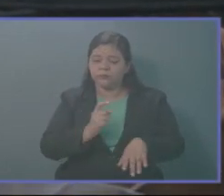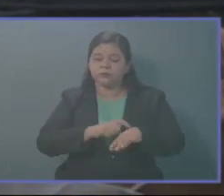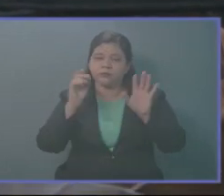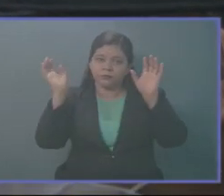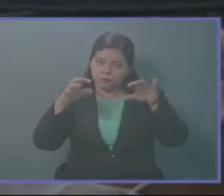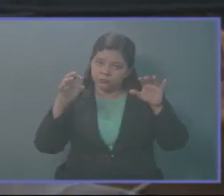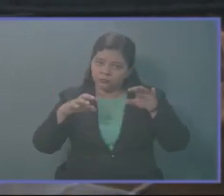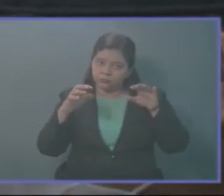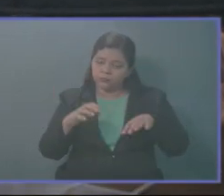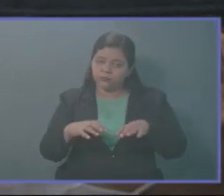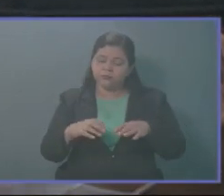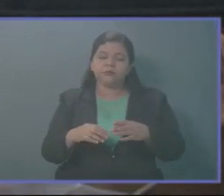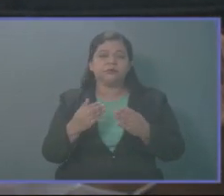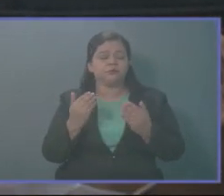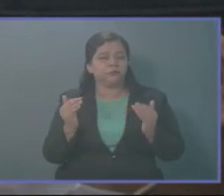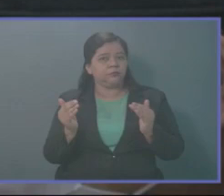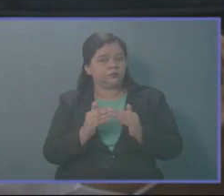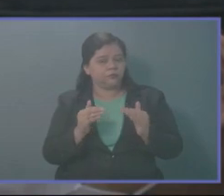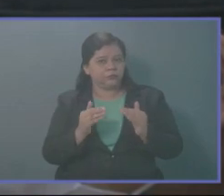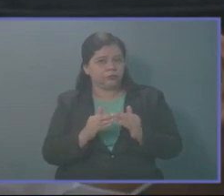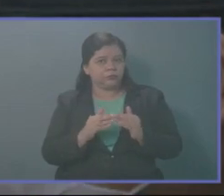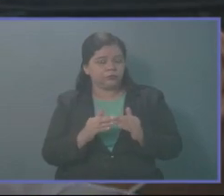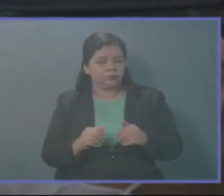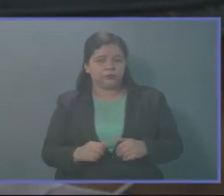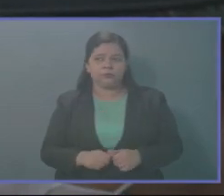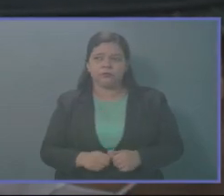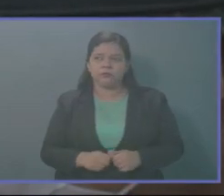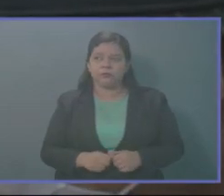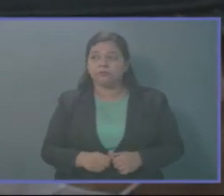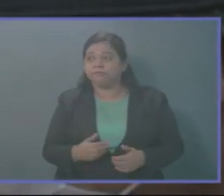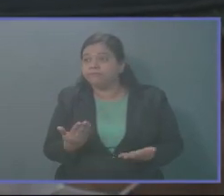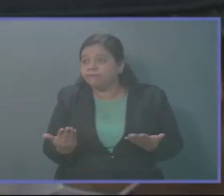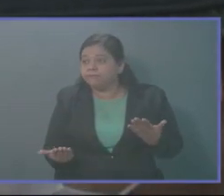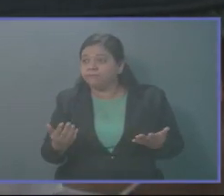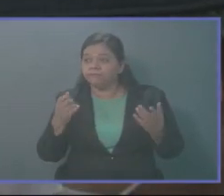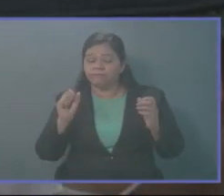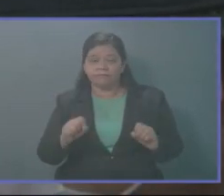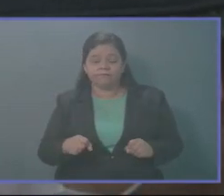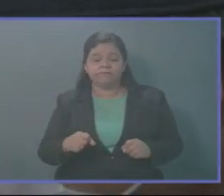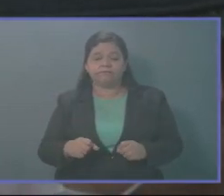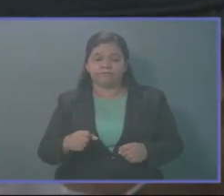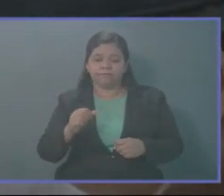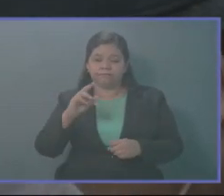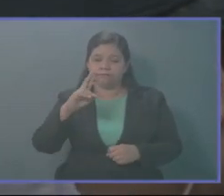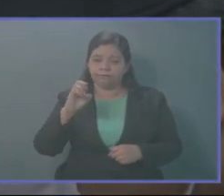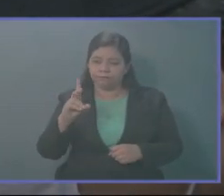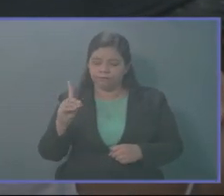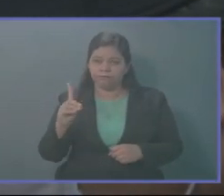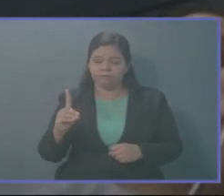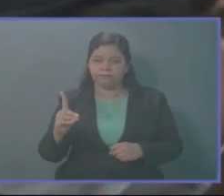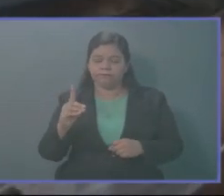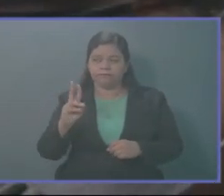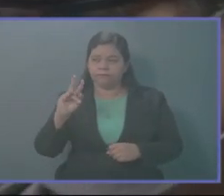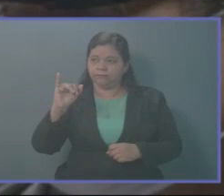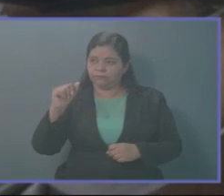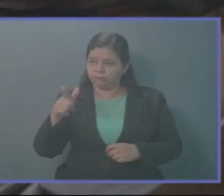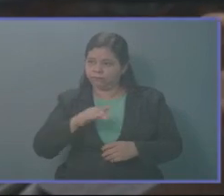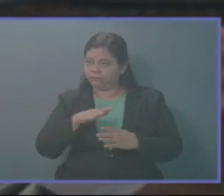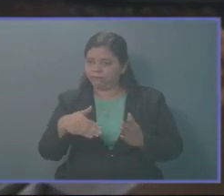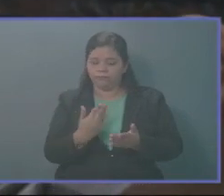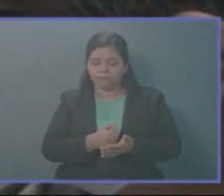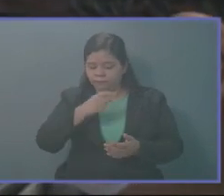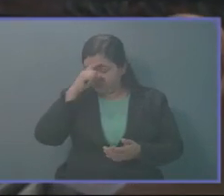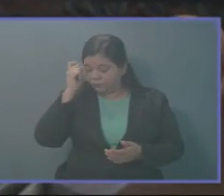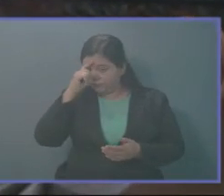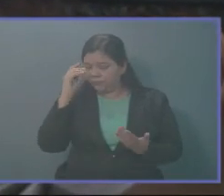se ha dicho, que se pues dé mantenimiento a la red vial y a todas las obras que también se realizan a través